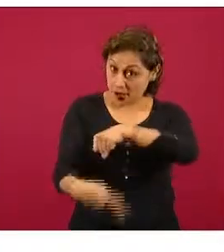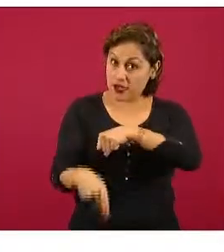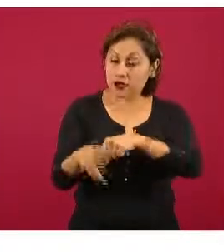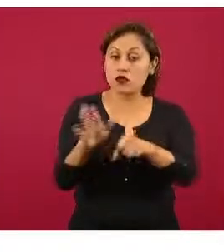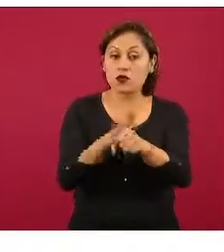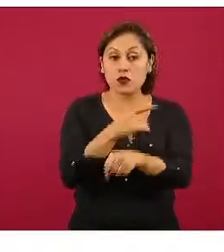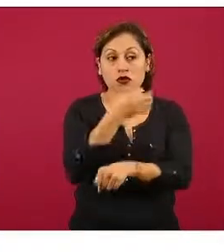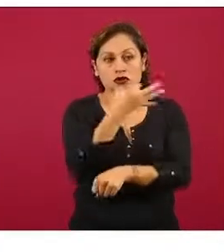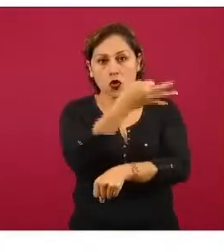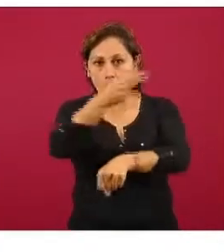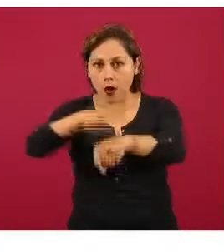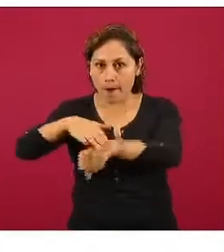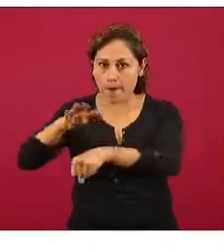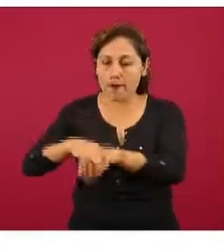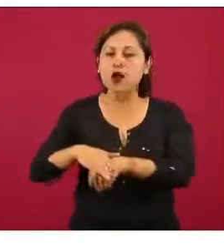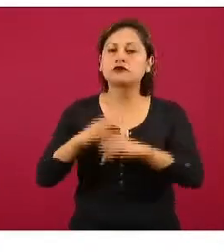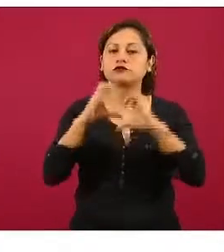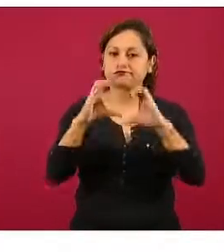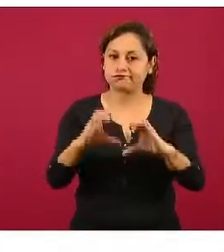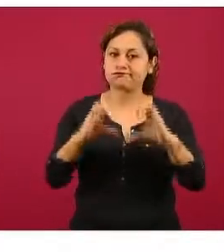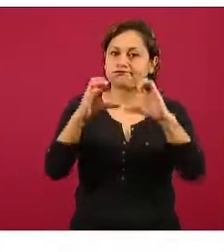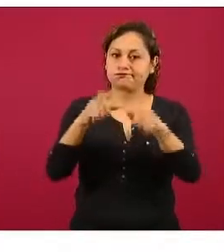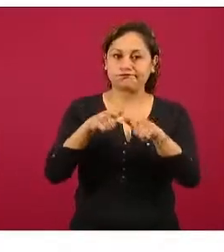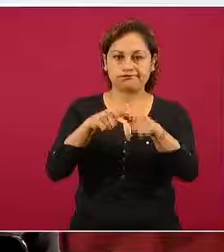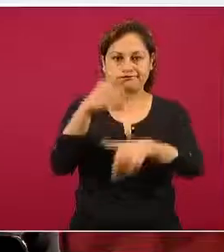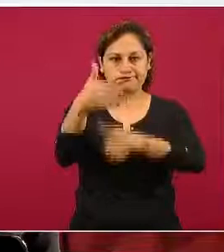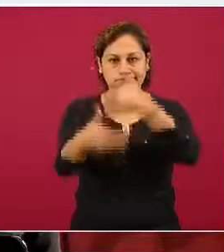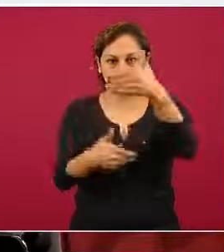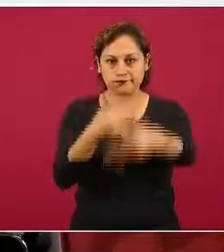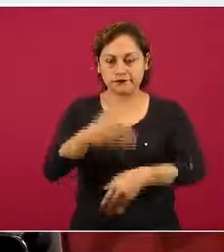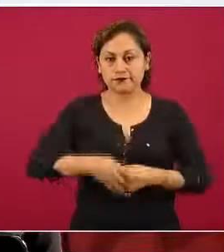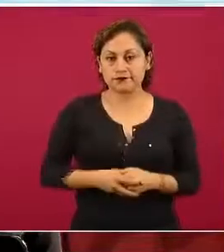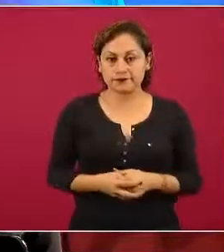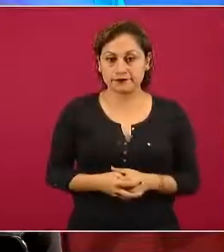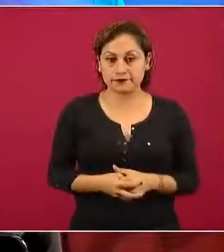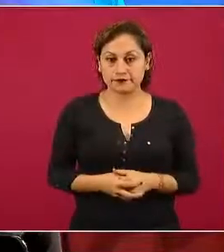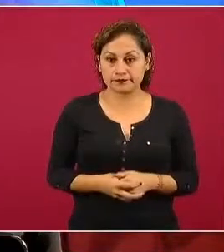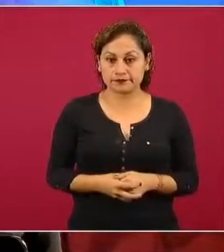continuar trabajando. Por favor.